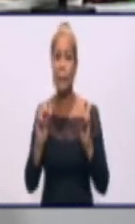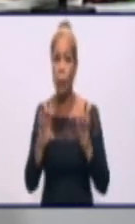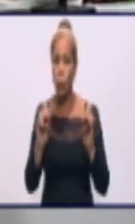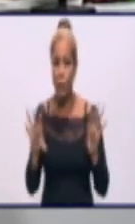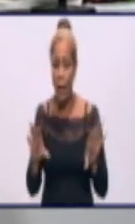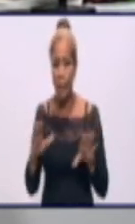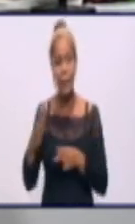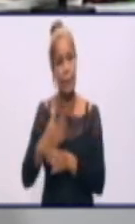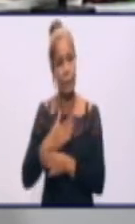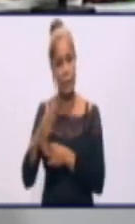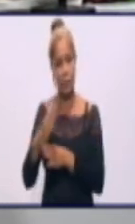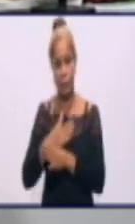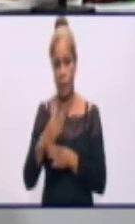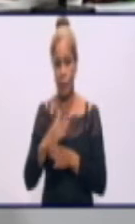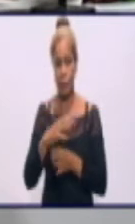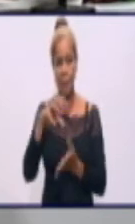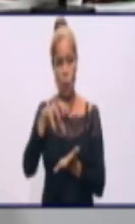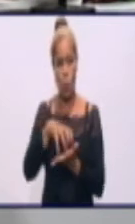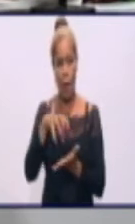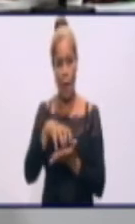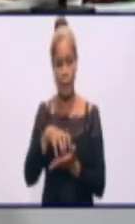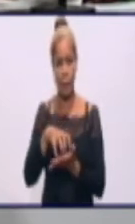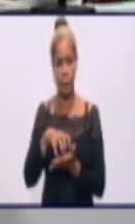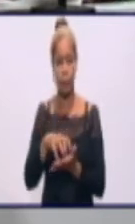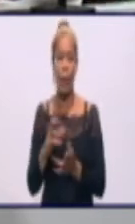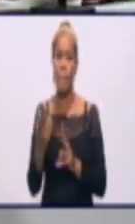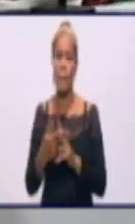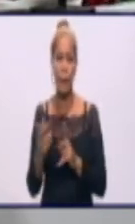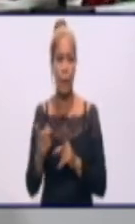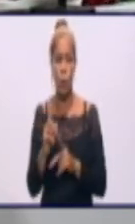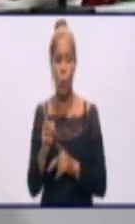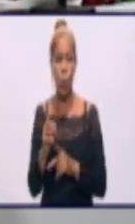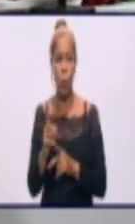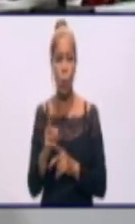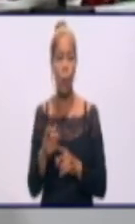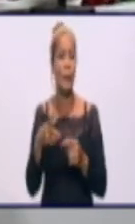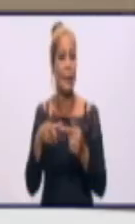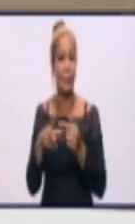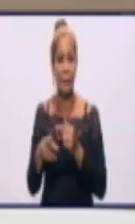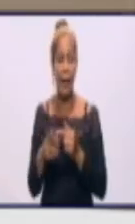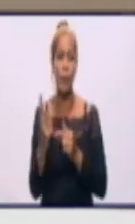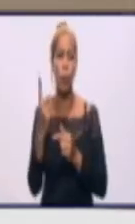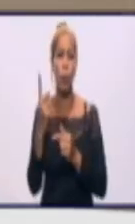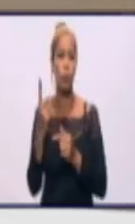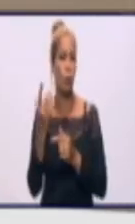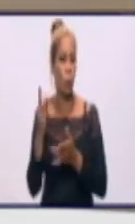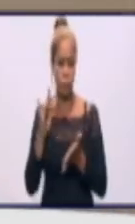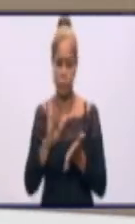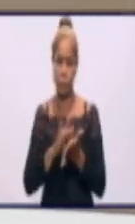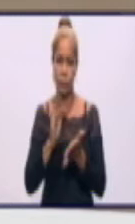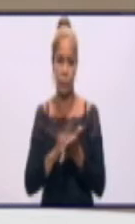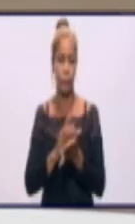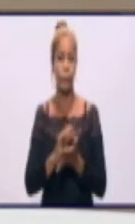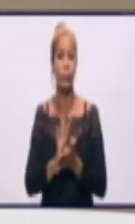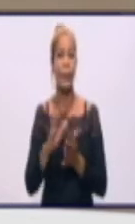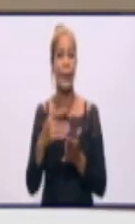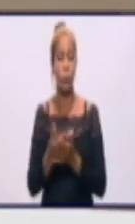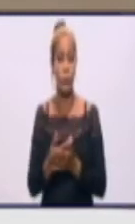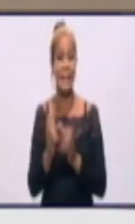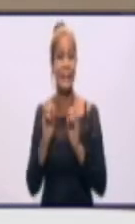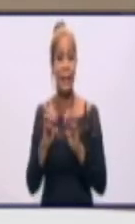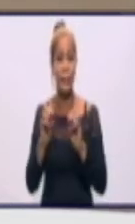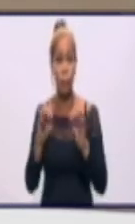diversas páginas web, de forma tal de no limitar solamente a un medio a la persona. Está divulgado